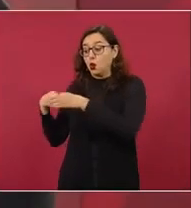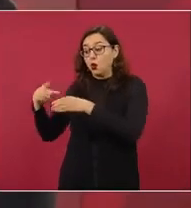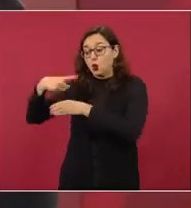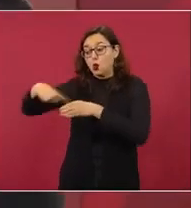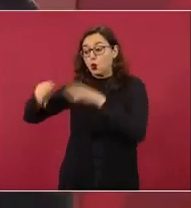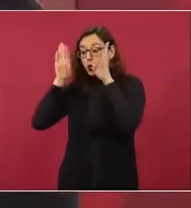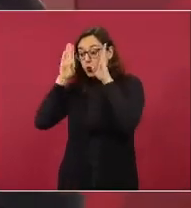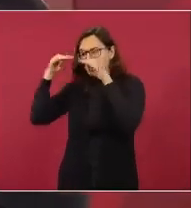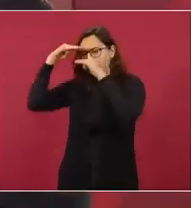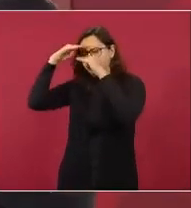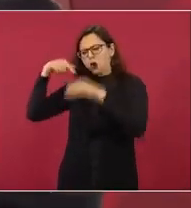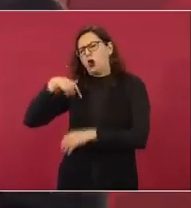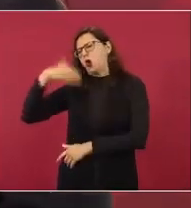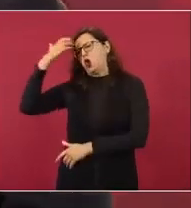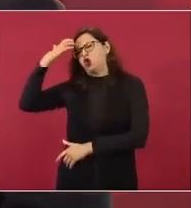¿no?, sabiondos,